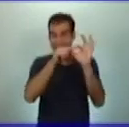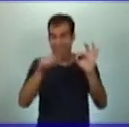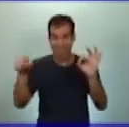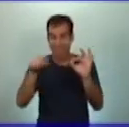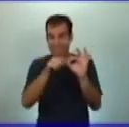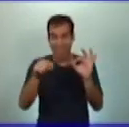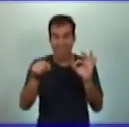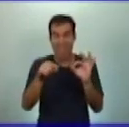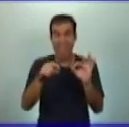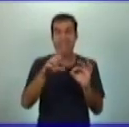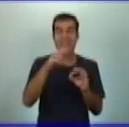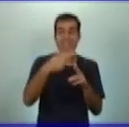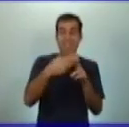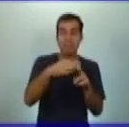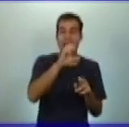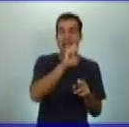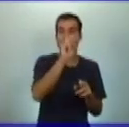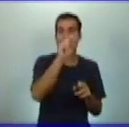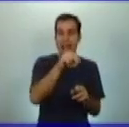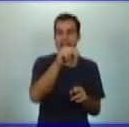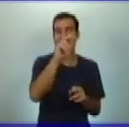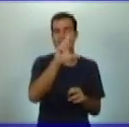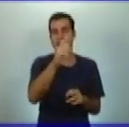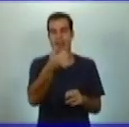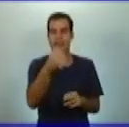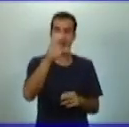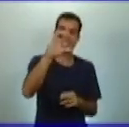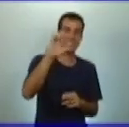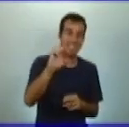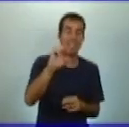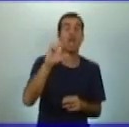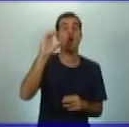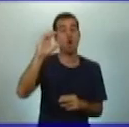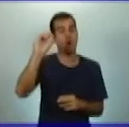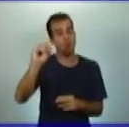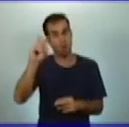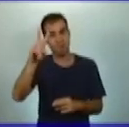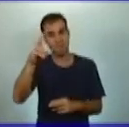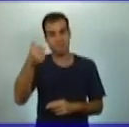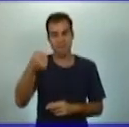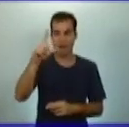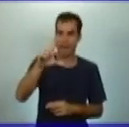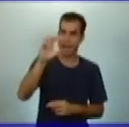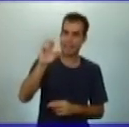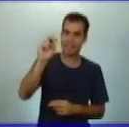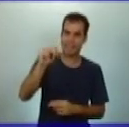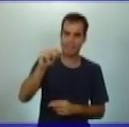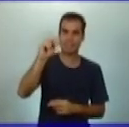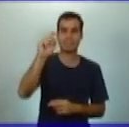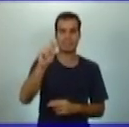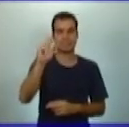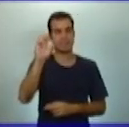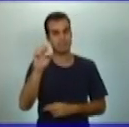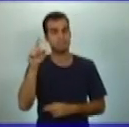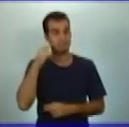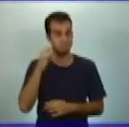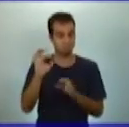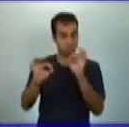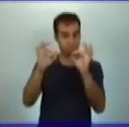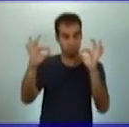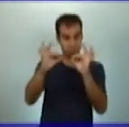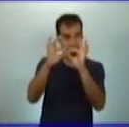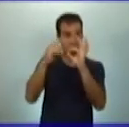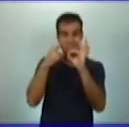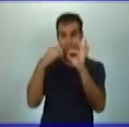covalente. Y quiero que observen el modelo de una molécula de dioxígeno. Esta molécula de dioxígeno, sus átomos se